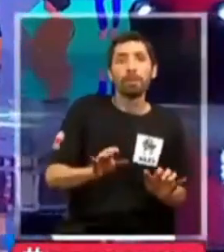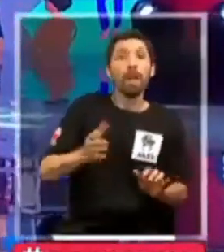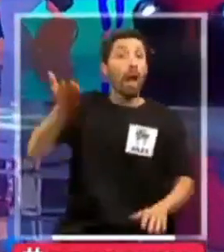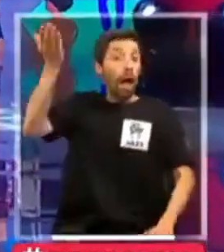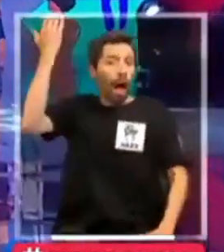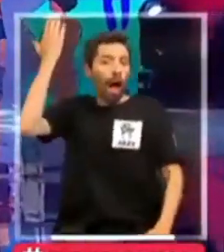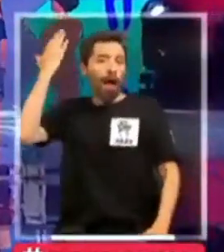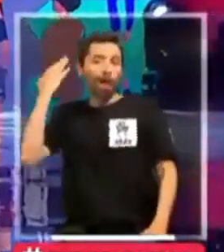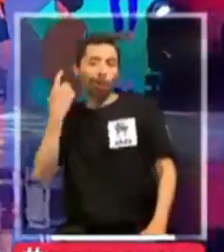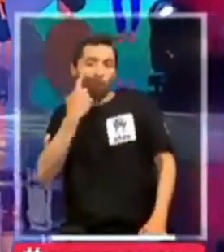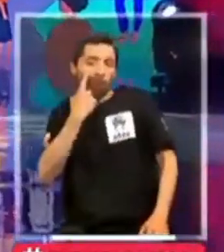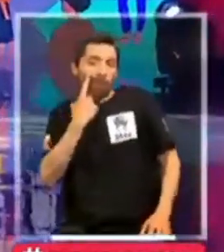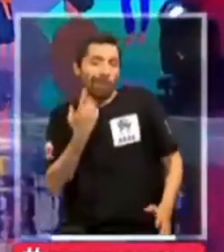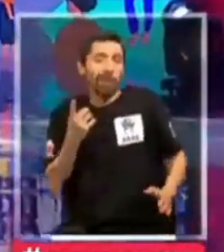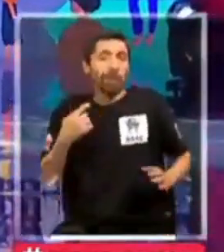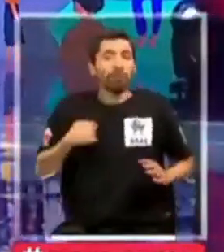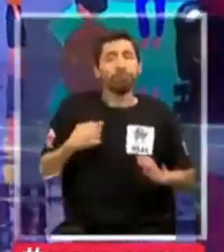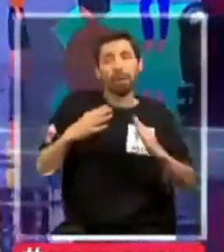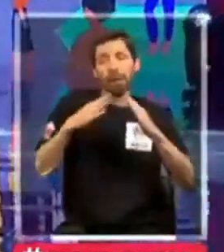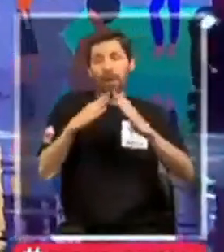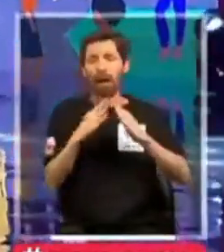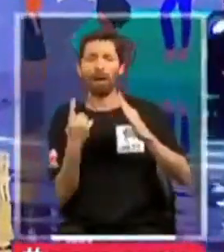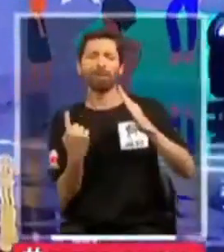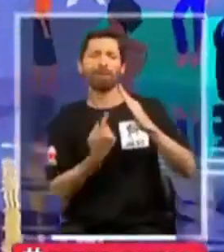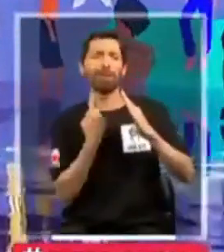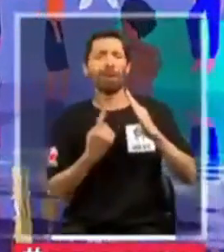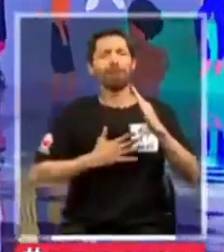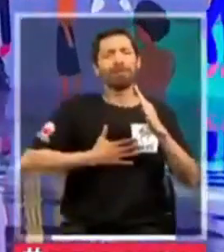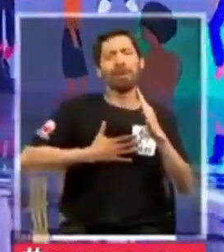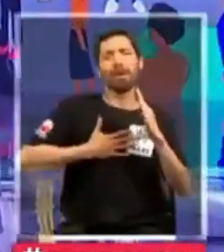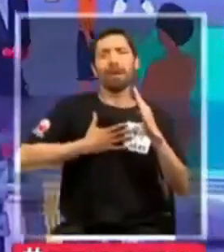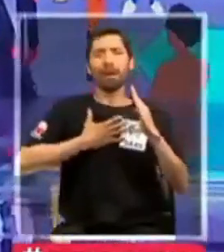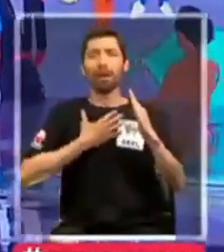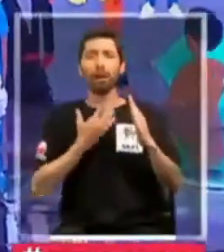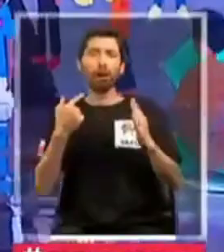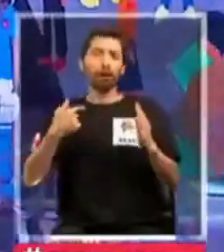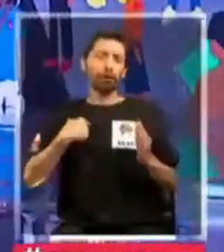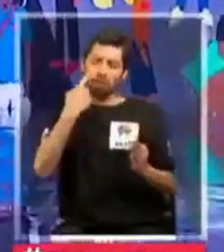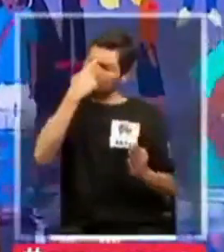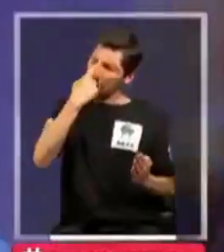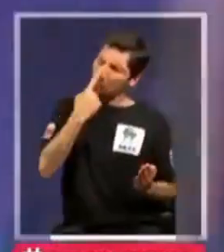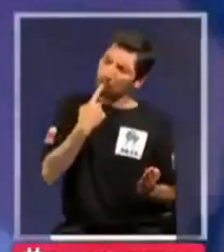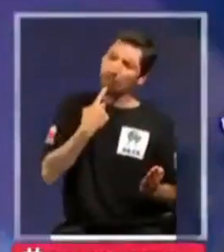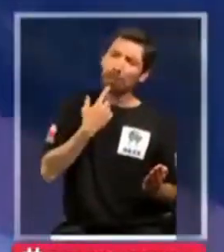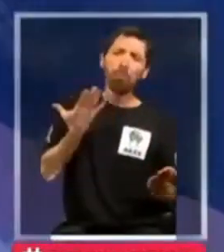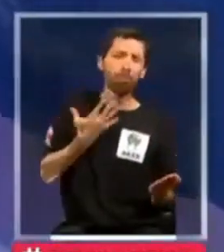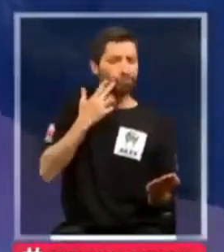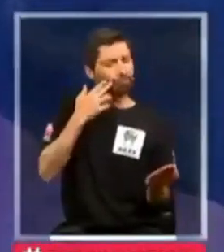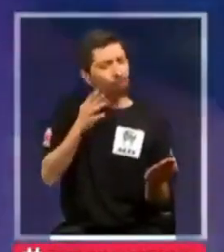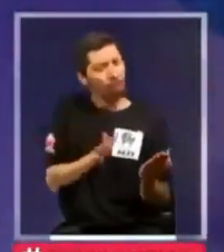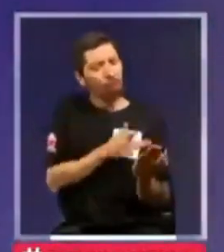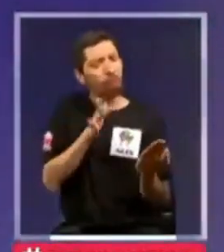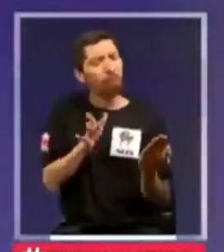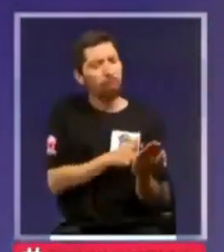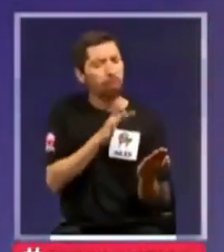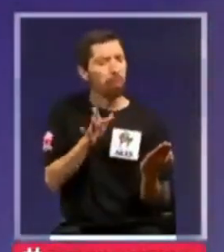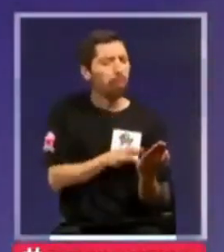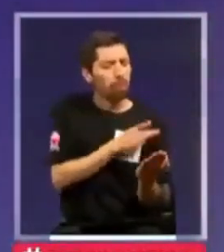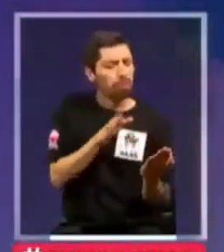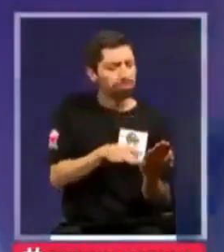eres uno de esos días que me siento solo en casa. Yo aquí triste porque te viene la